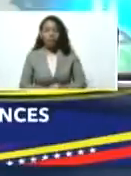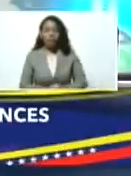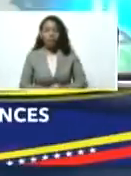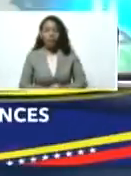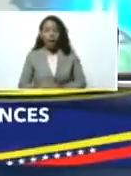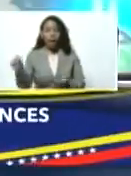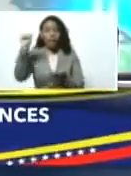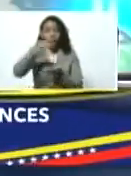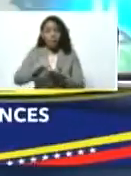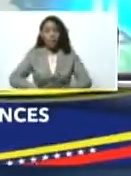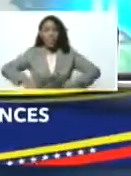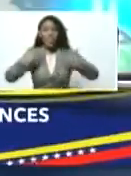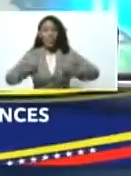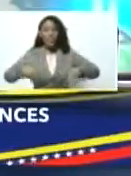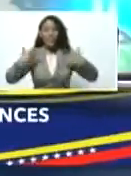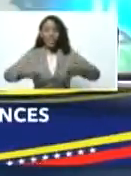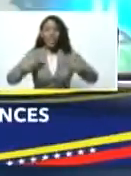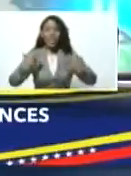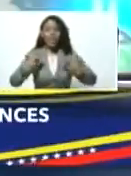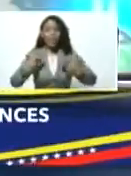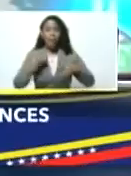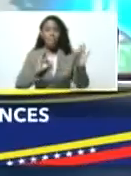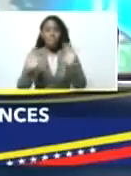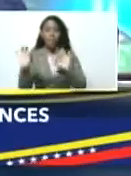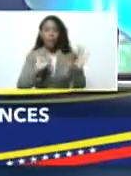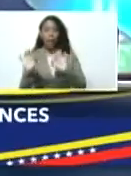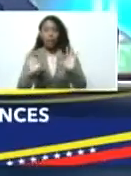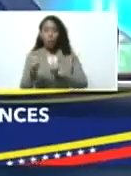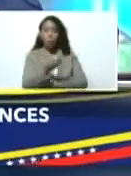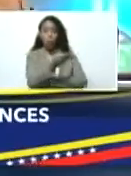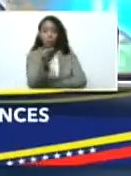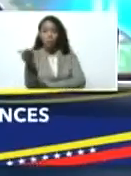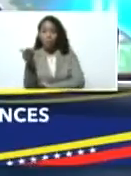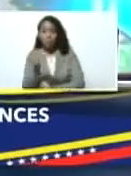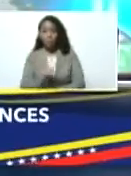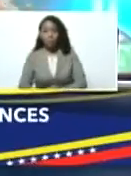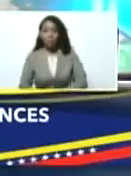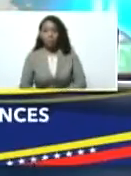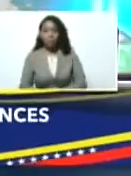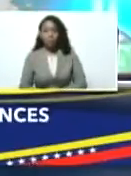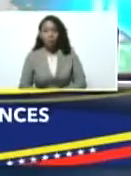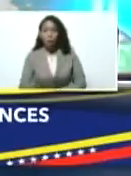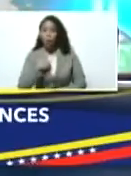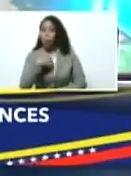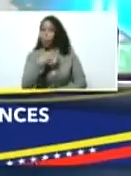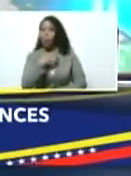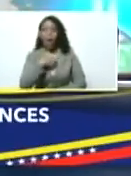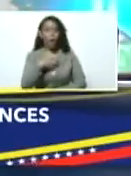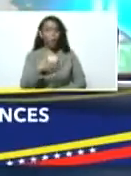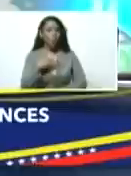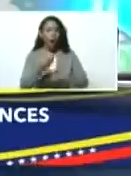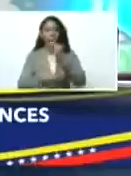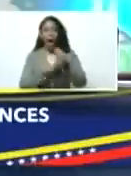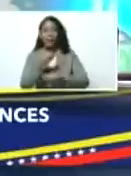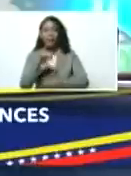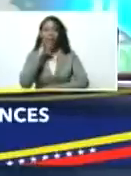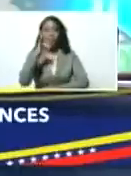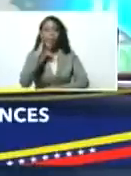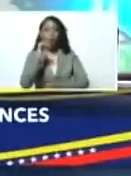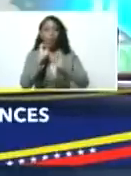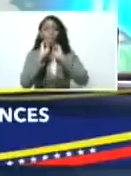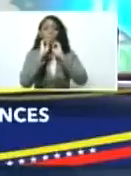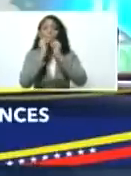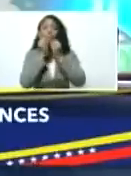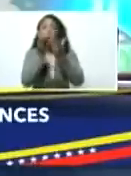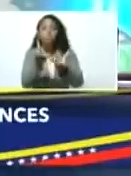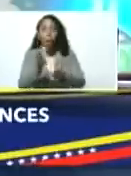centro del disfrute, prepárense. Yo no puedo dar datos ahorita